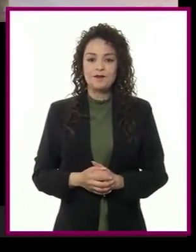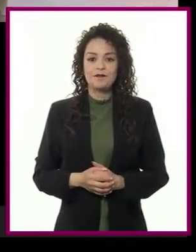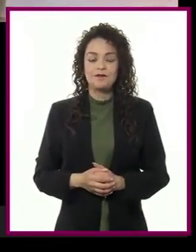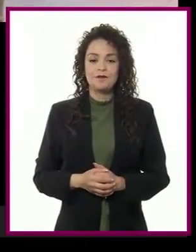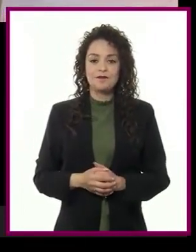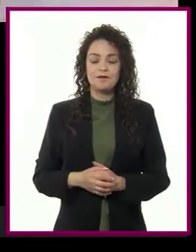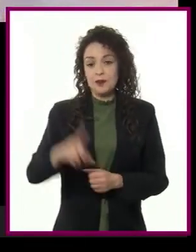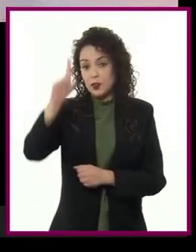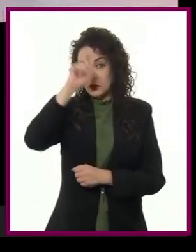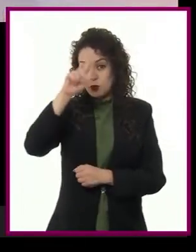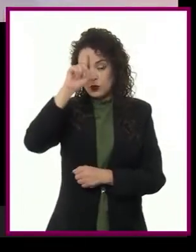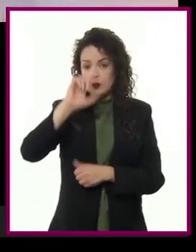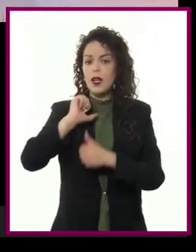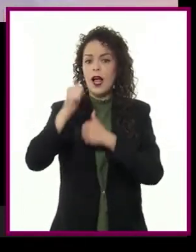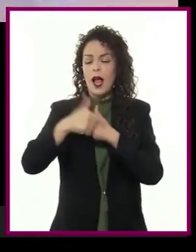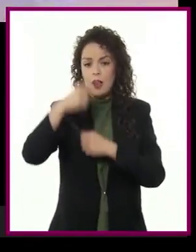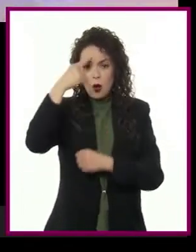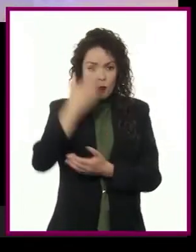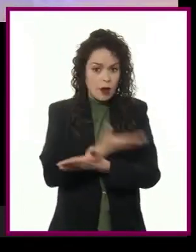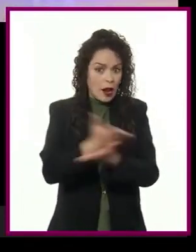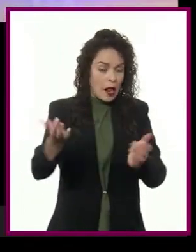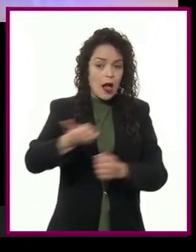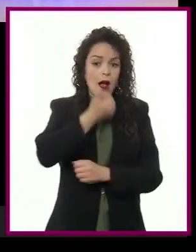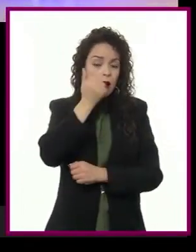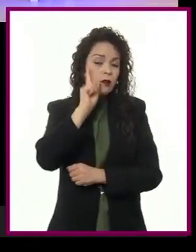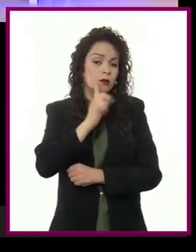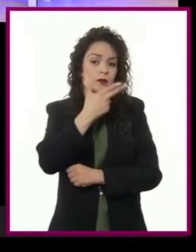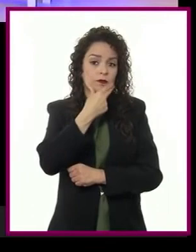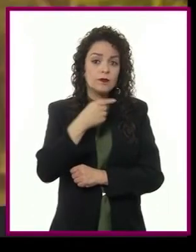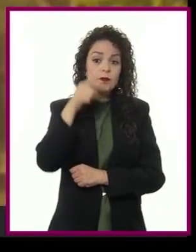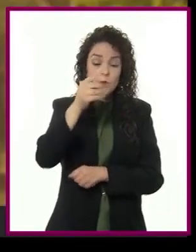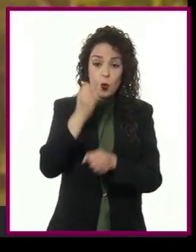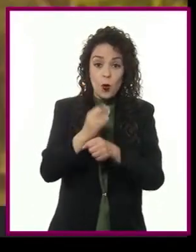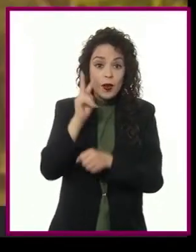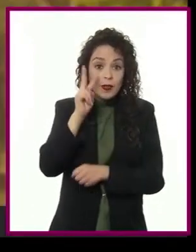¿Algún consejo para las alumnas y los alumnos que siguen la sesión?